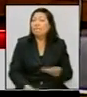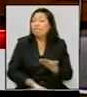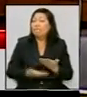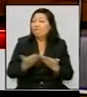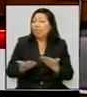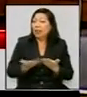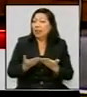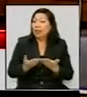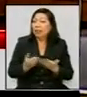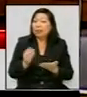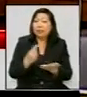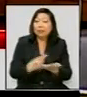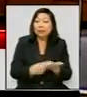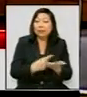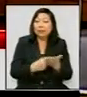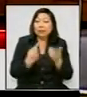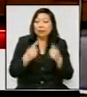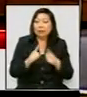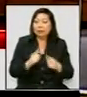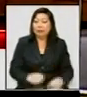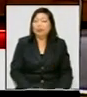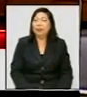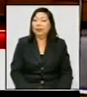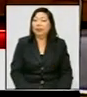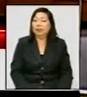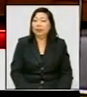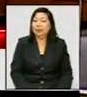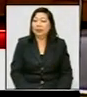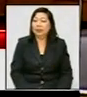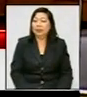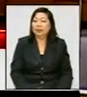facilitando los consensos y acuerdos,